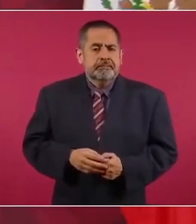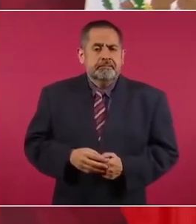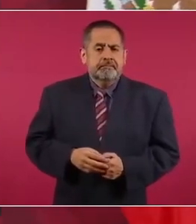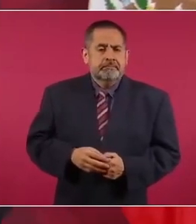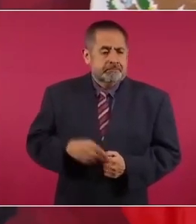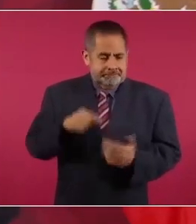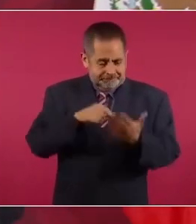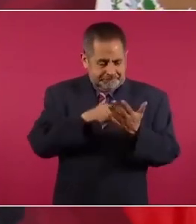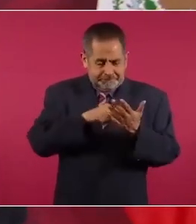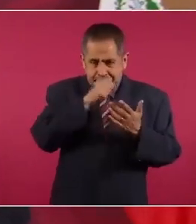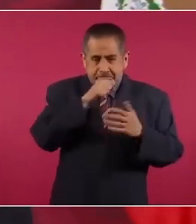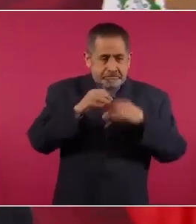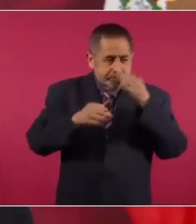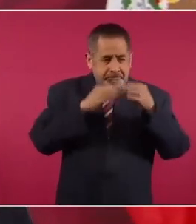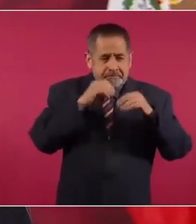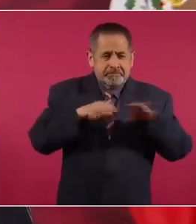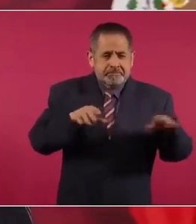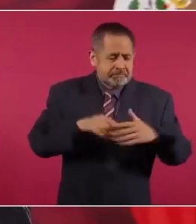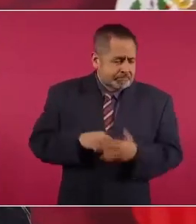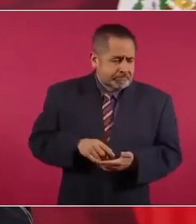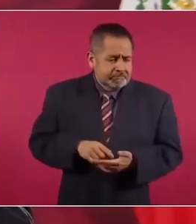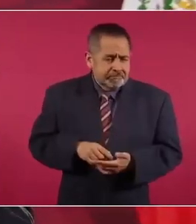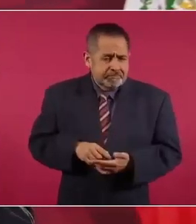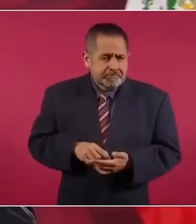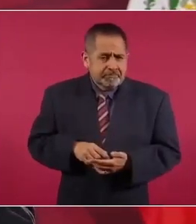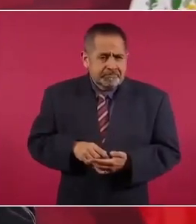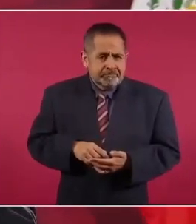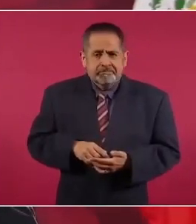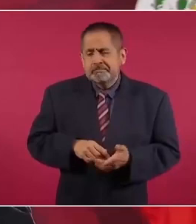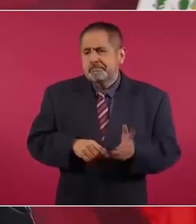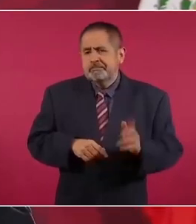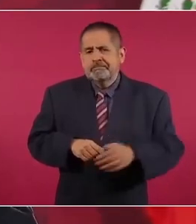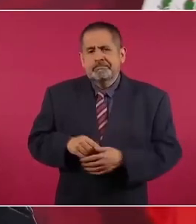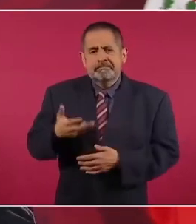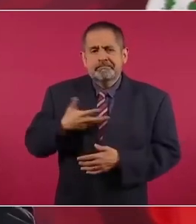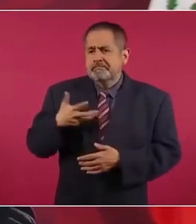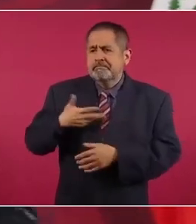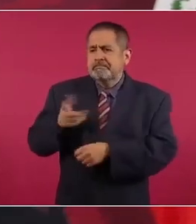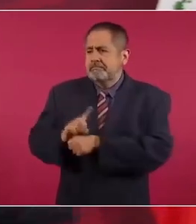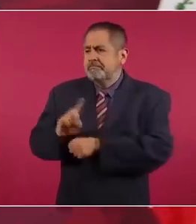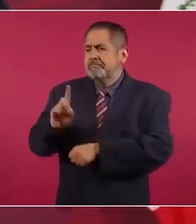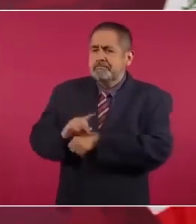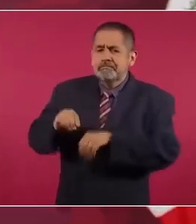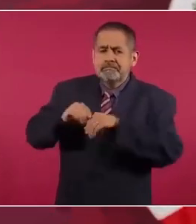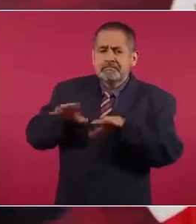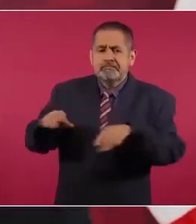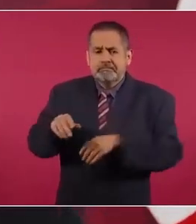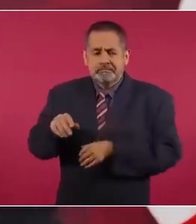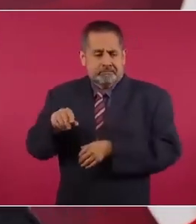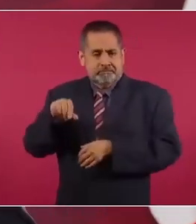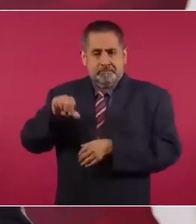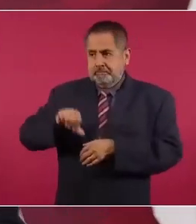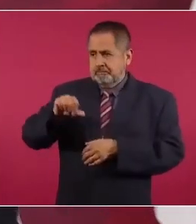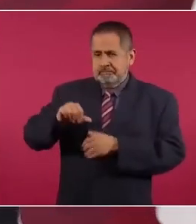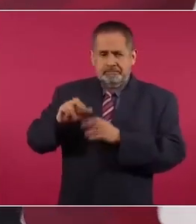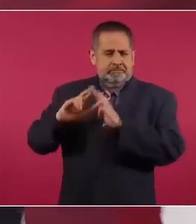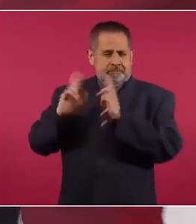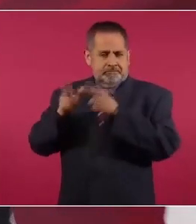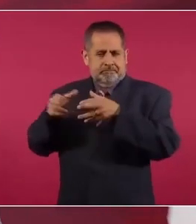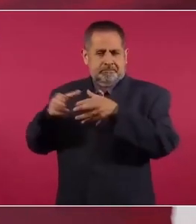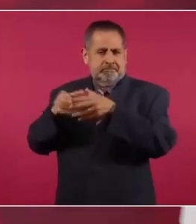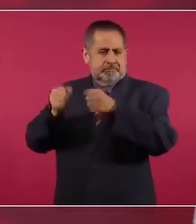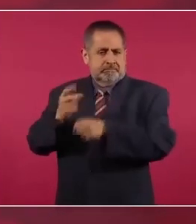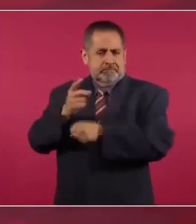informes que tenemos todos los días. En la reunión de